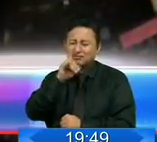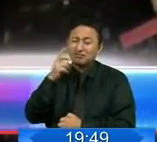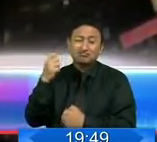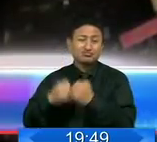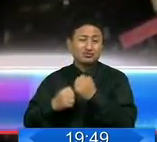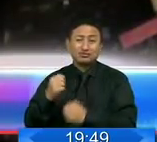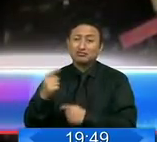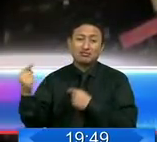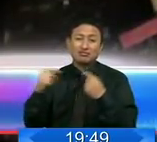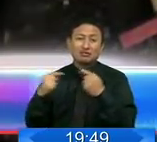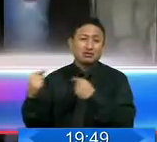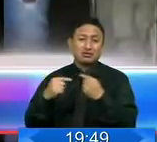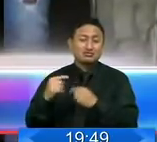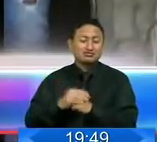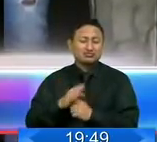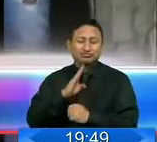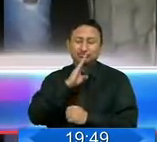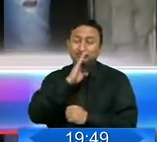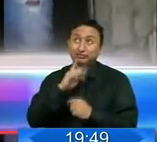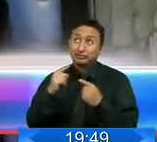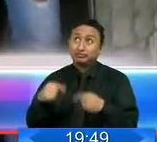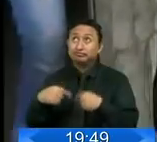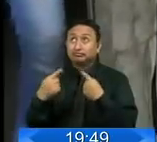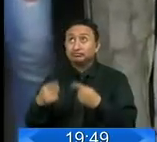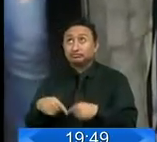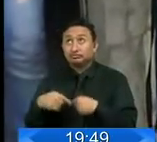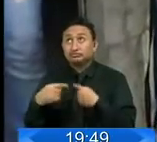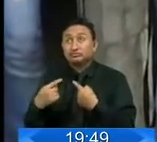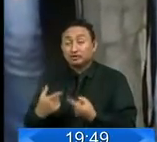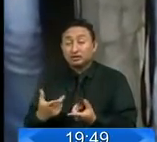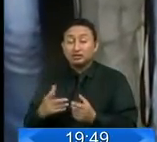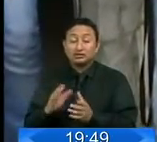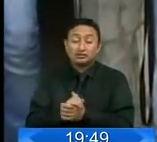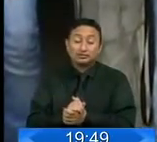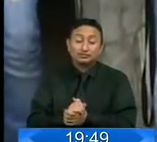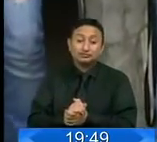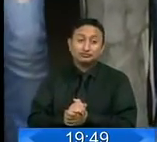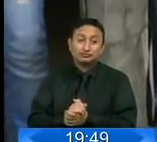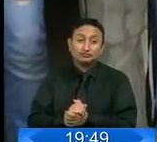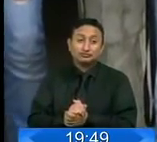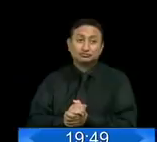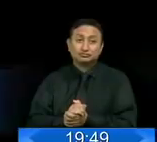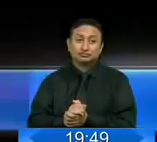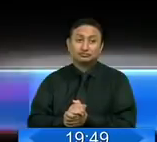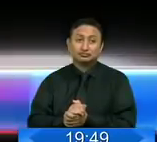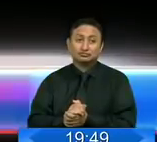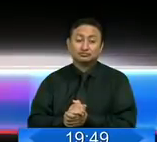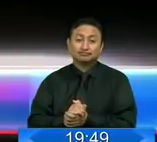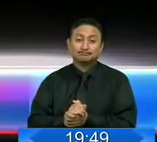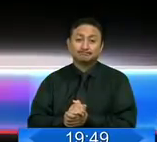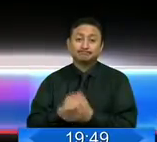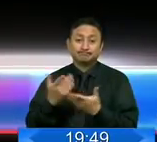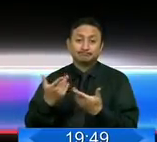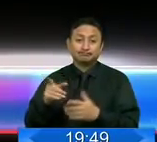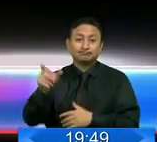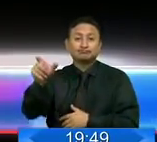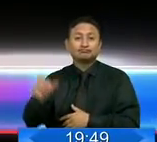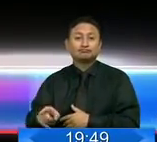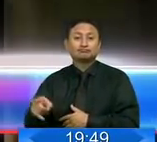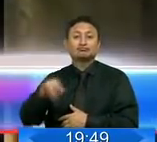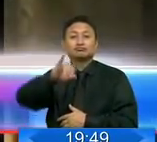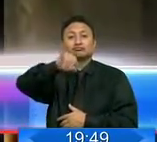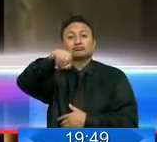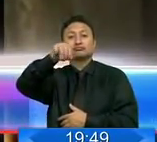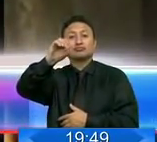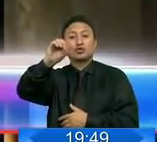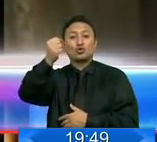Tenían problemas siempre, pero peleaban su rato y... Al rato ya estaban alegres. Se conoció que el adulto mayor José A. ya estaba